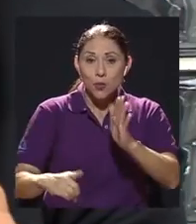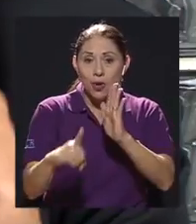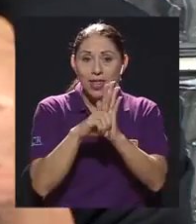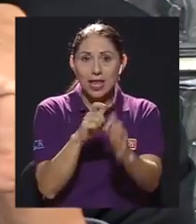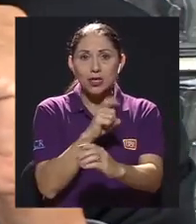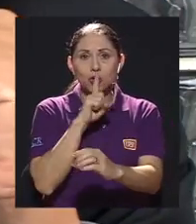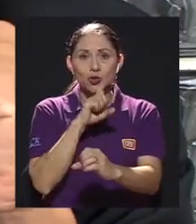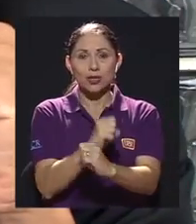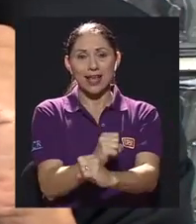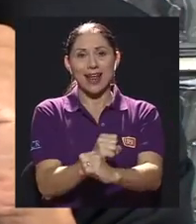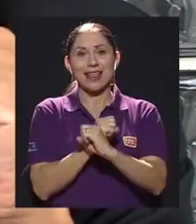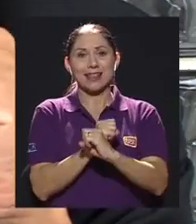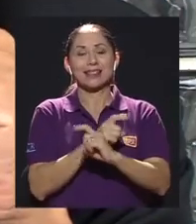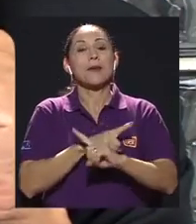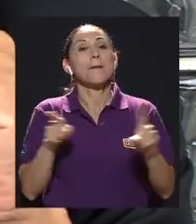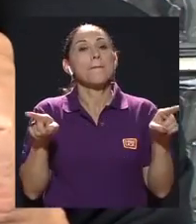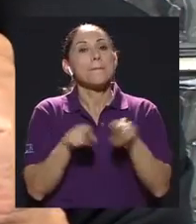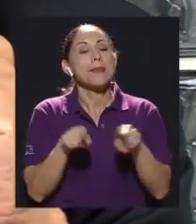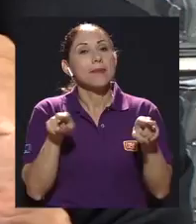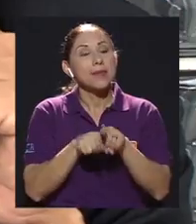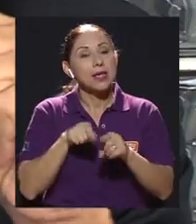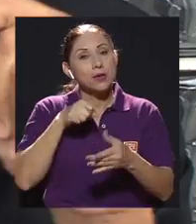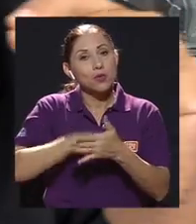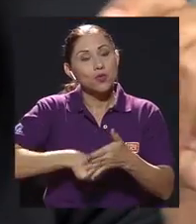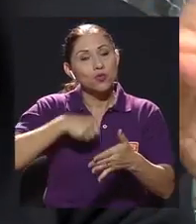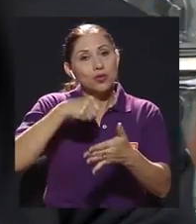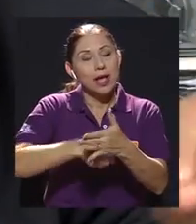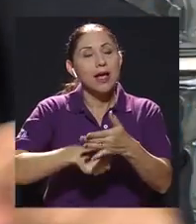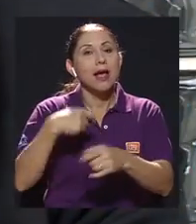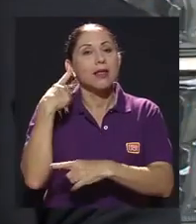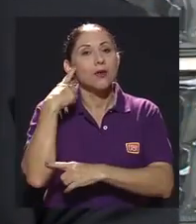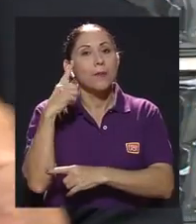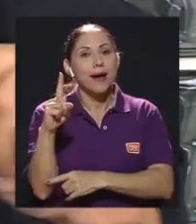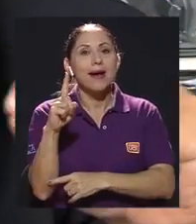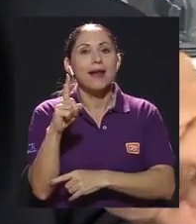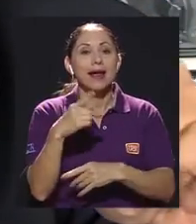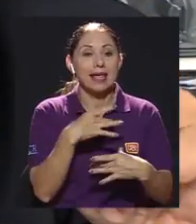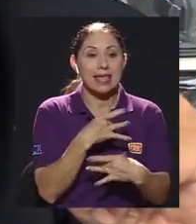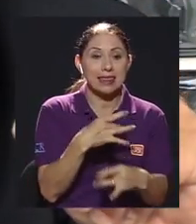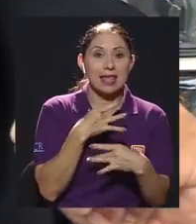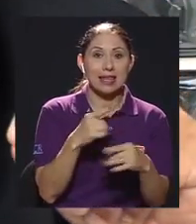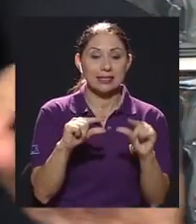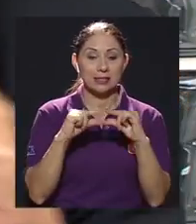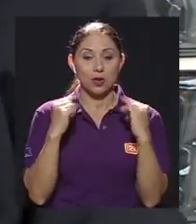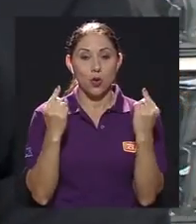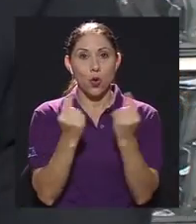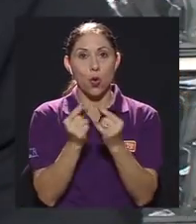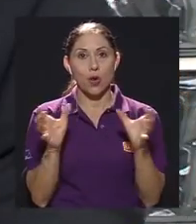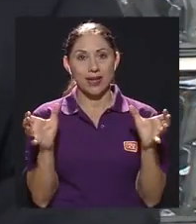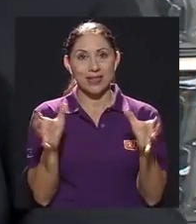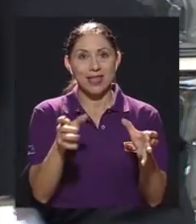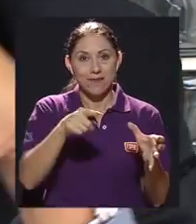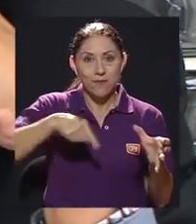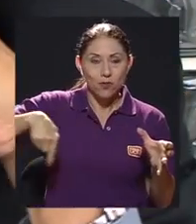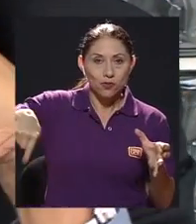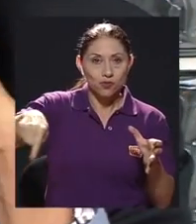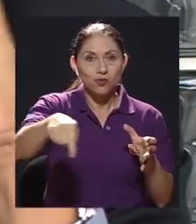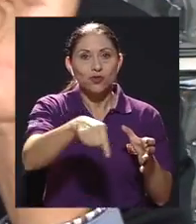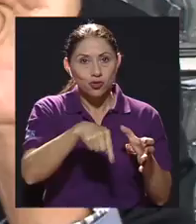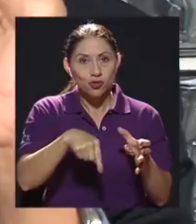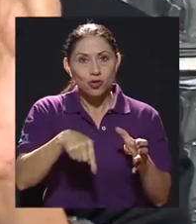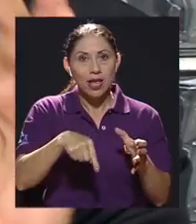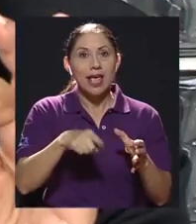garanticen, pero también luchando porque los intereses colectivos estén cubiertos